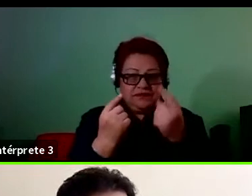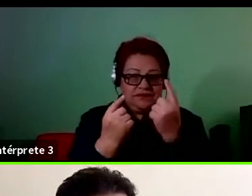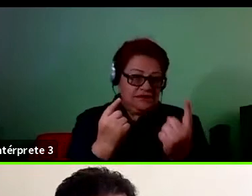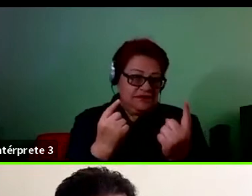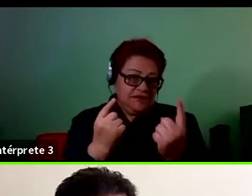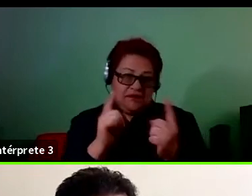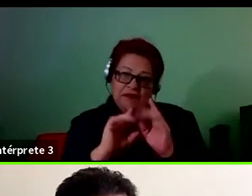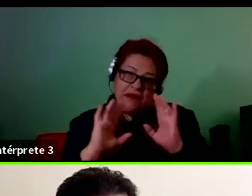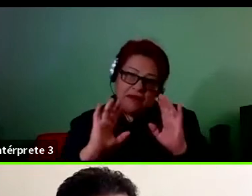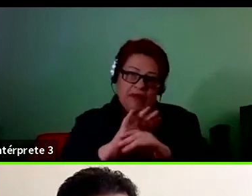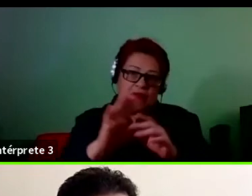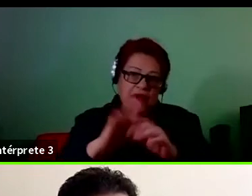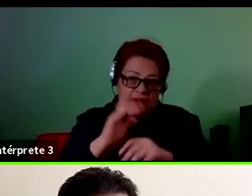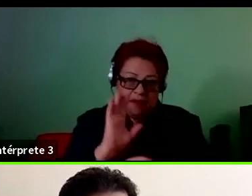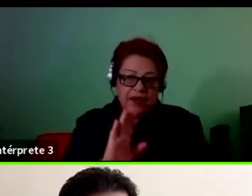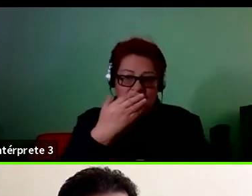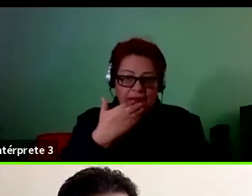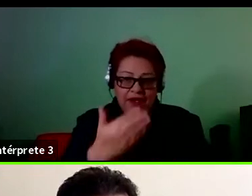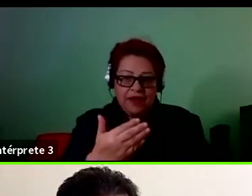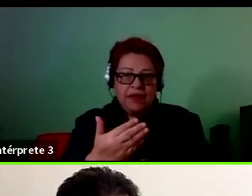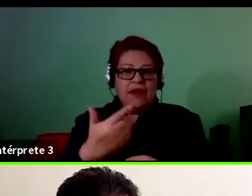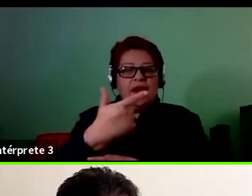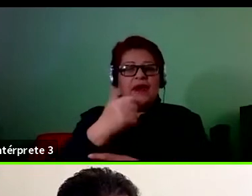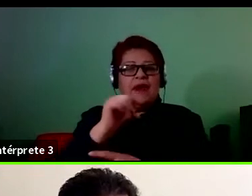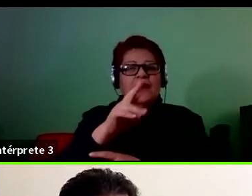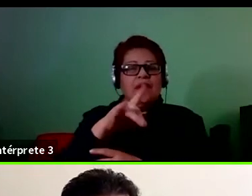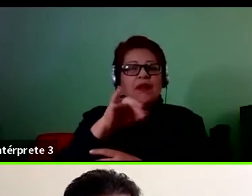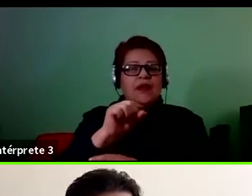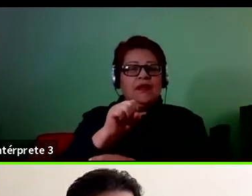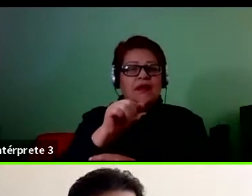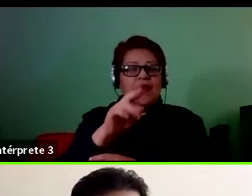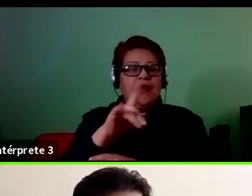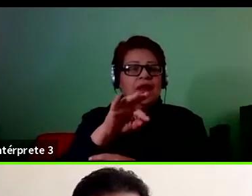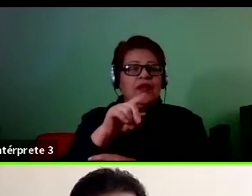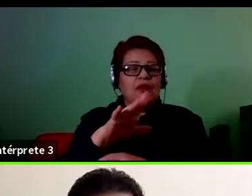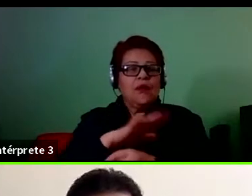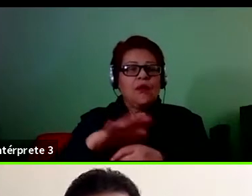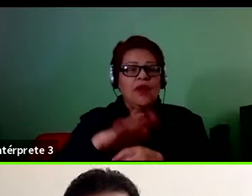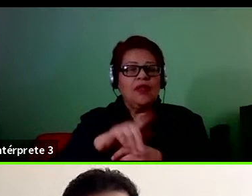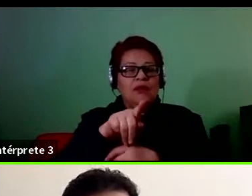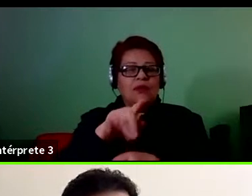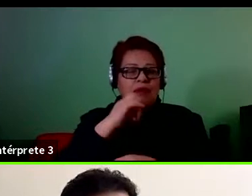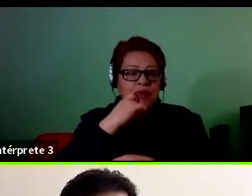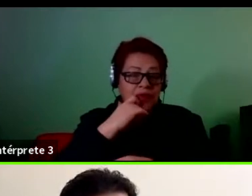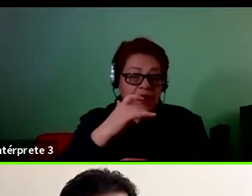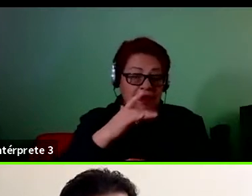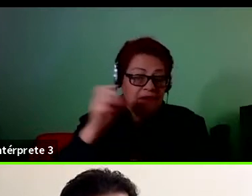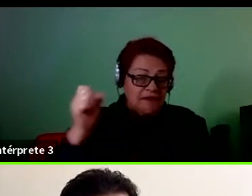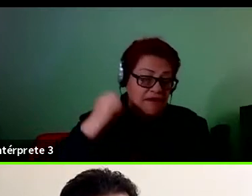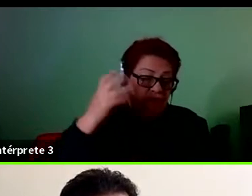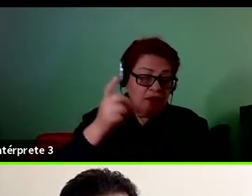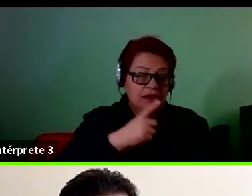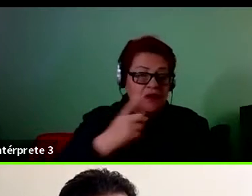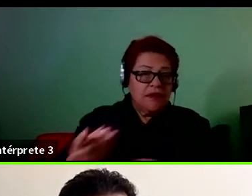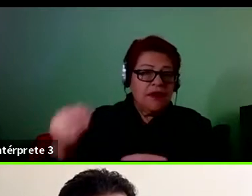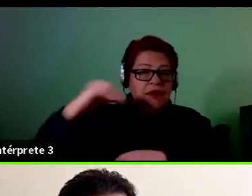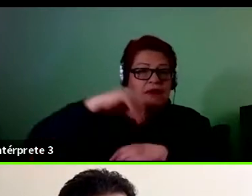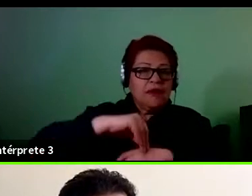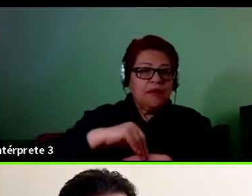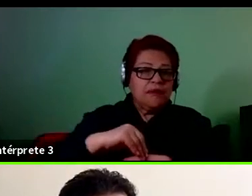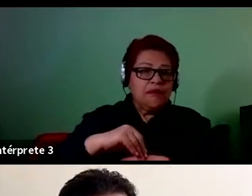final. Si les parece bien, diputada Gabriela Salido Magos, su perspectiva, ¿qué día, en qué foro debería estar incluida esta